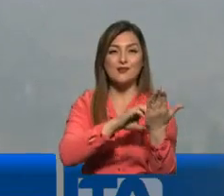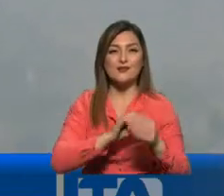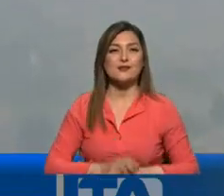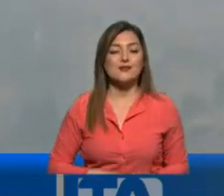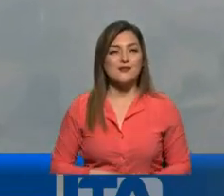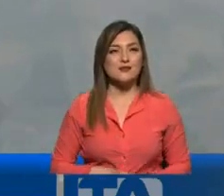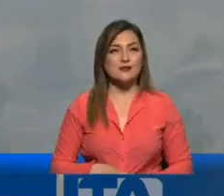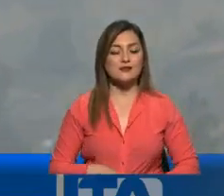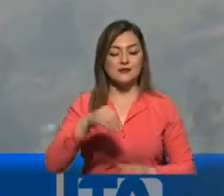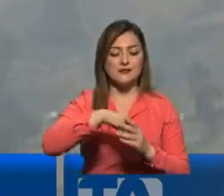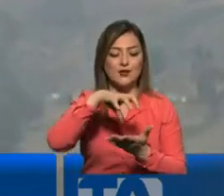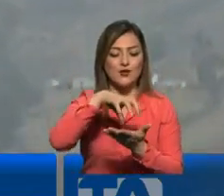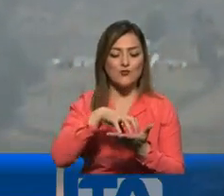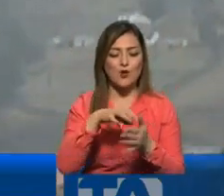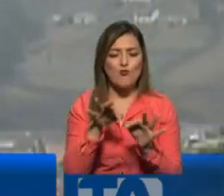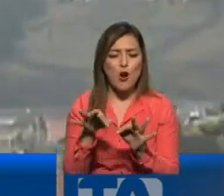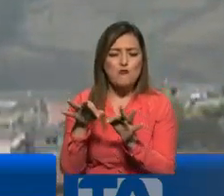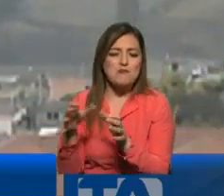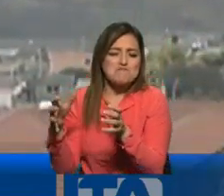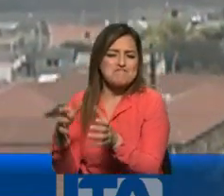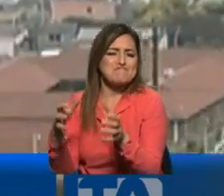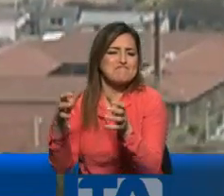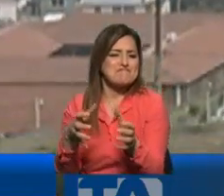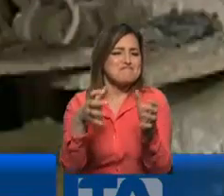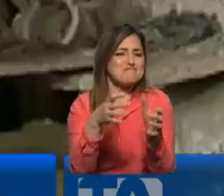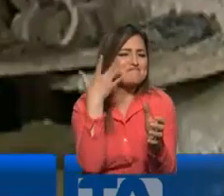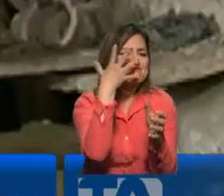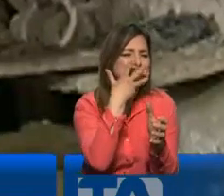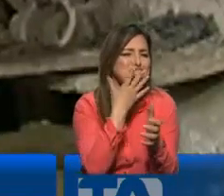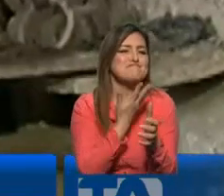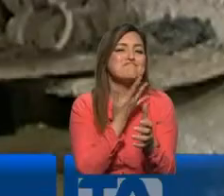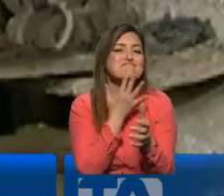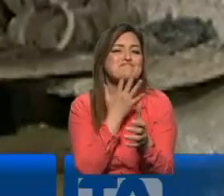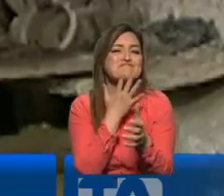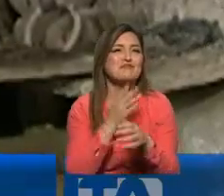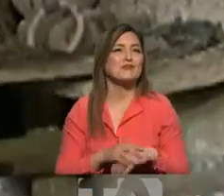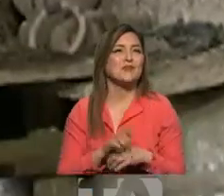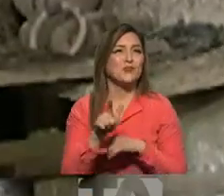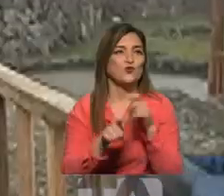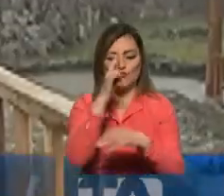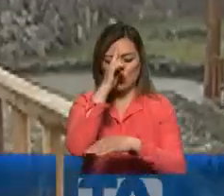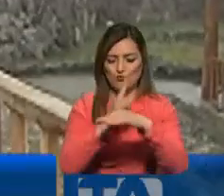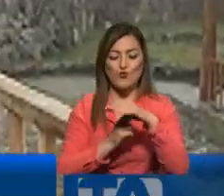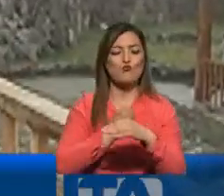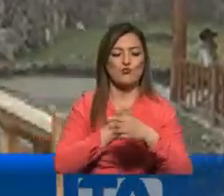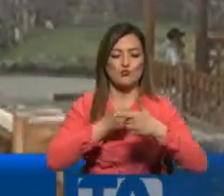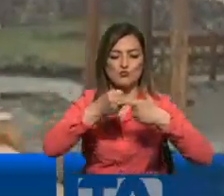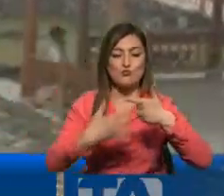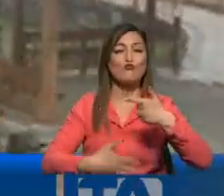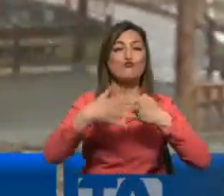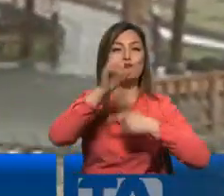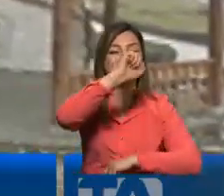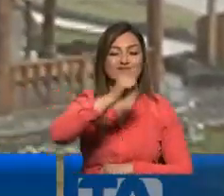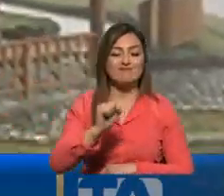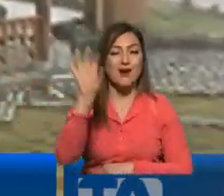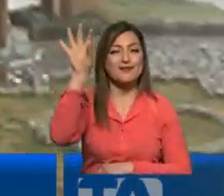Dentro de la provincia hay pequeños pueblitos muy pintorescos y coloniales. Su gente humilde con características propias de la sierra. Es